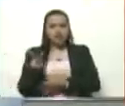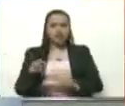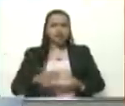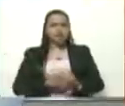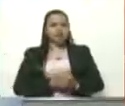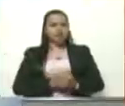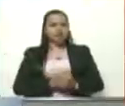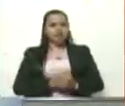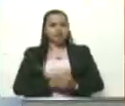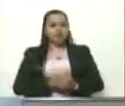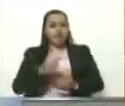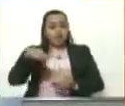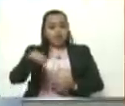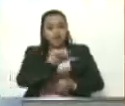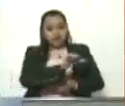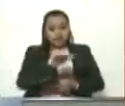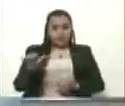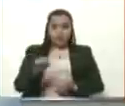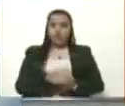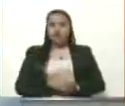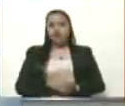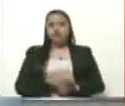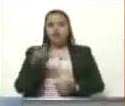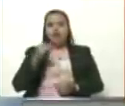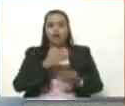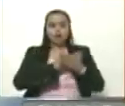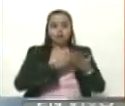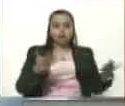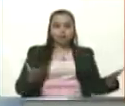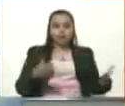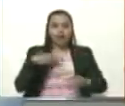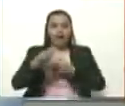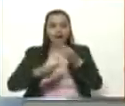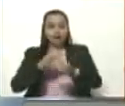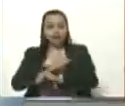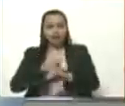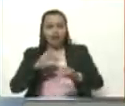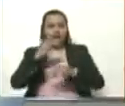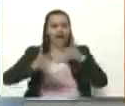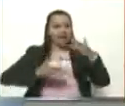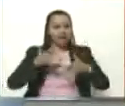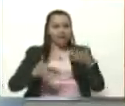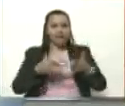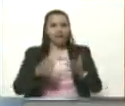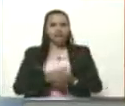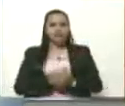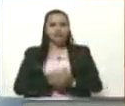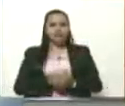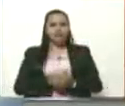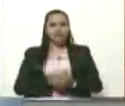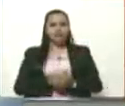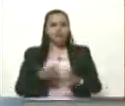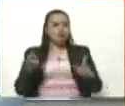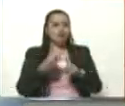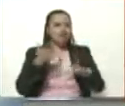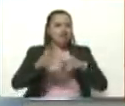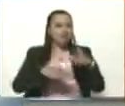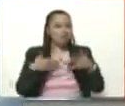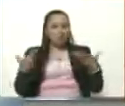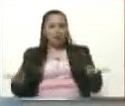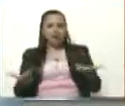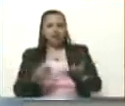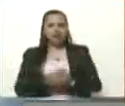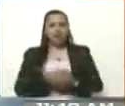y esta semana la dedicamos entonces hacer varias actividades entre ellas obviamente hacer